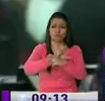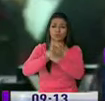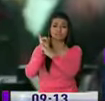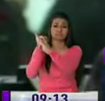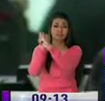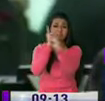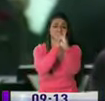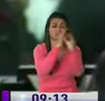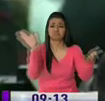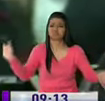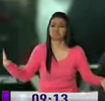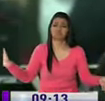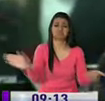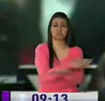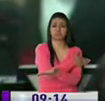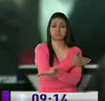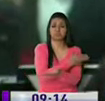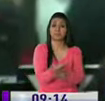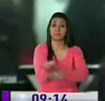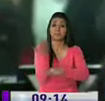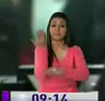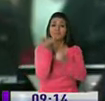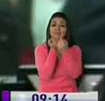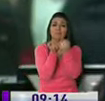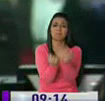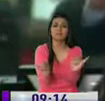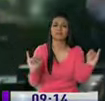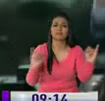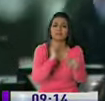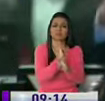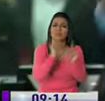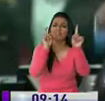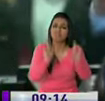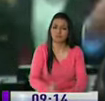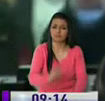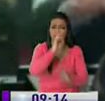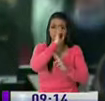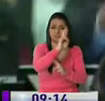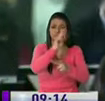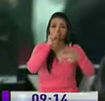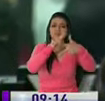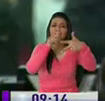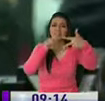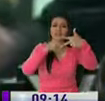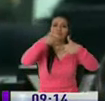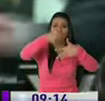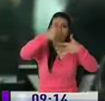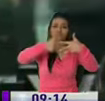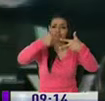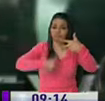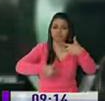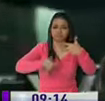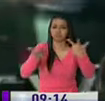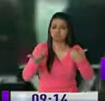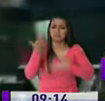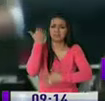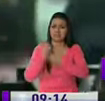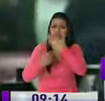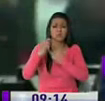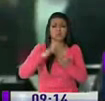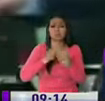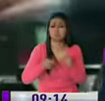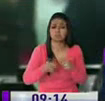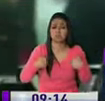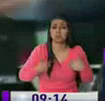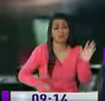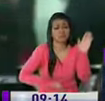institucionalizarlo, regresar a la independencia de poderes, regresar a los tres poderes tradicionales. Minuto, no hay ningún problema,